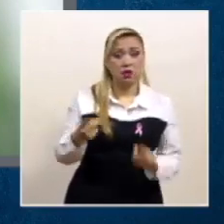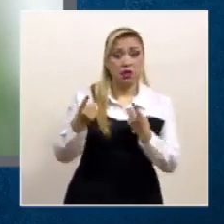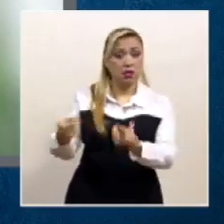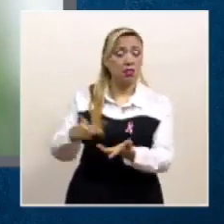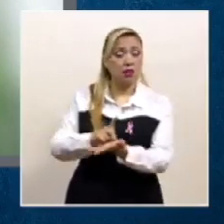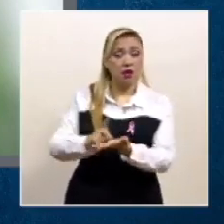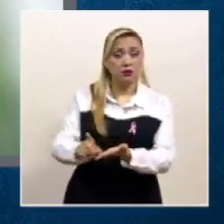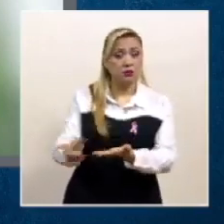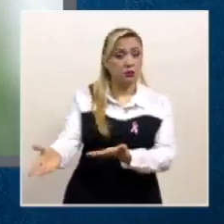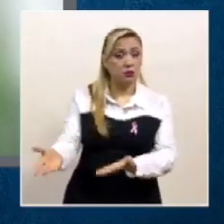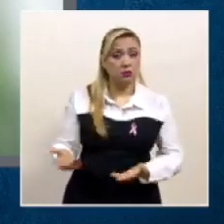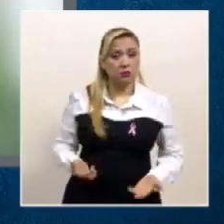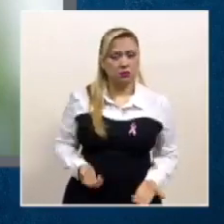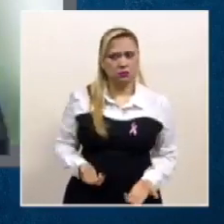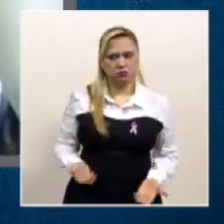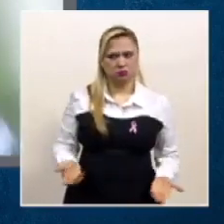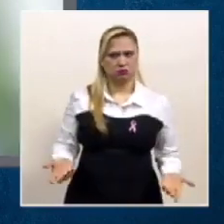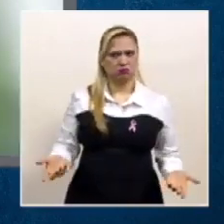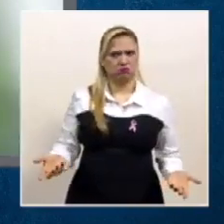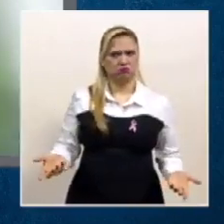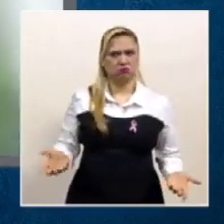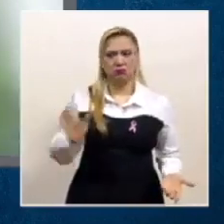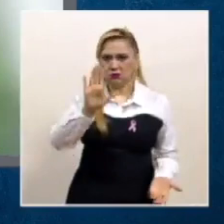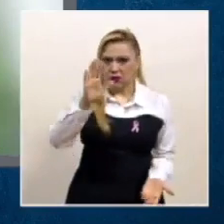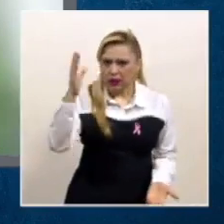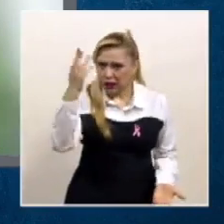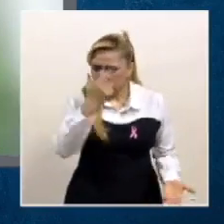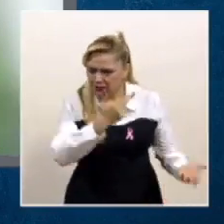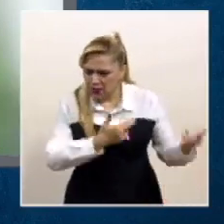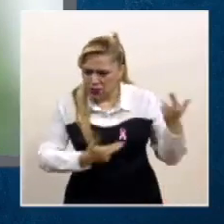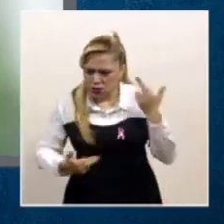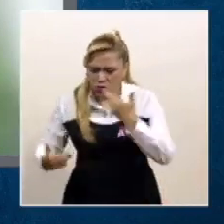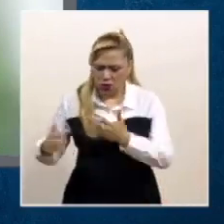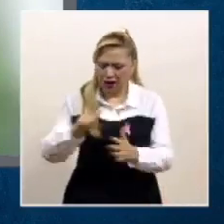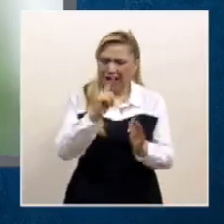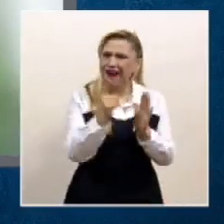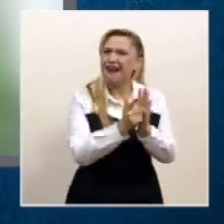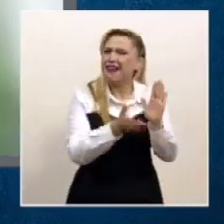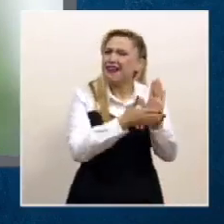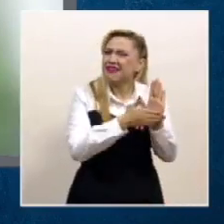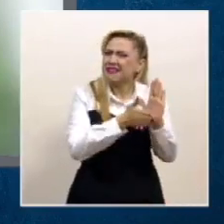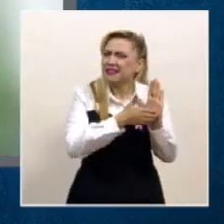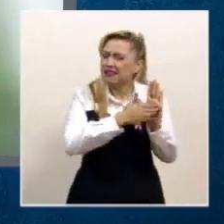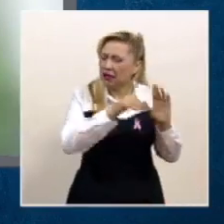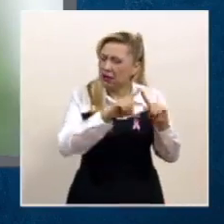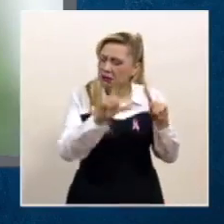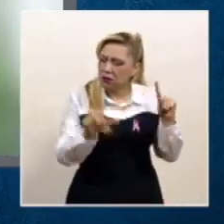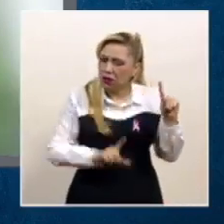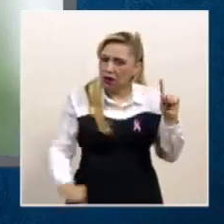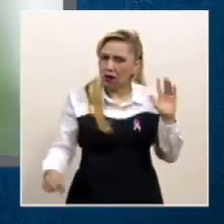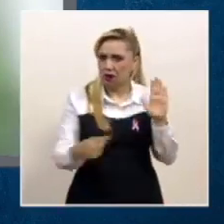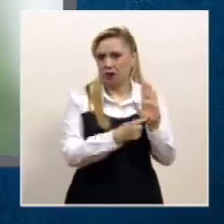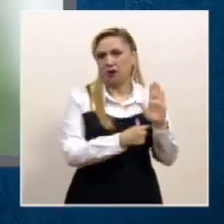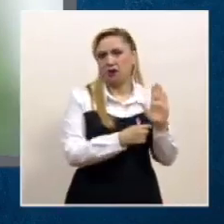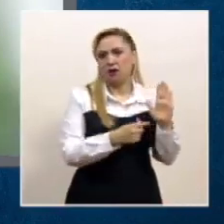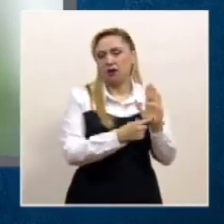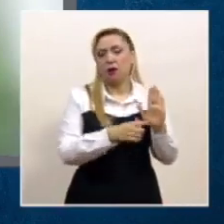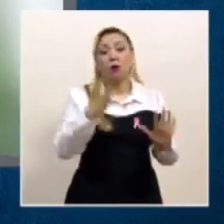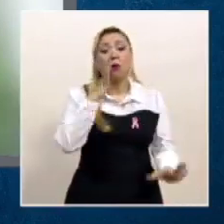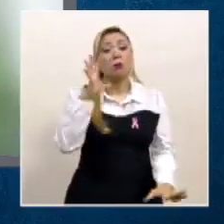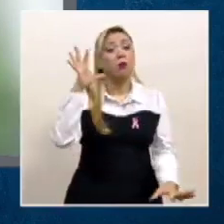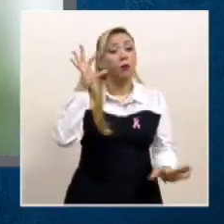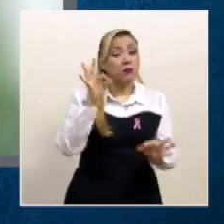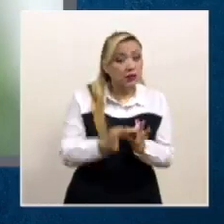y a establecer una revisión del marco jurídico nacional. De hecho, hubo un